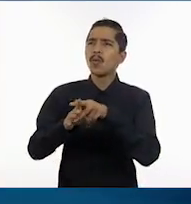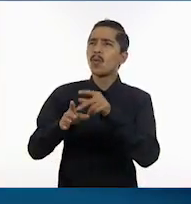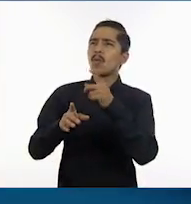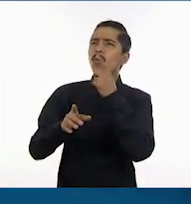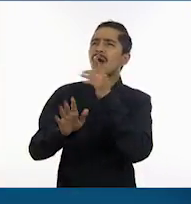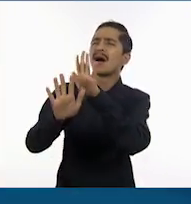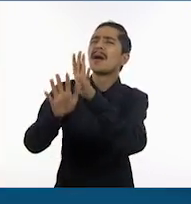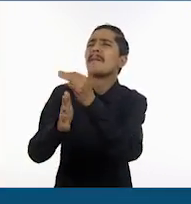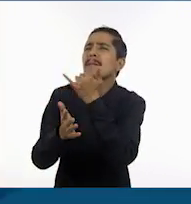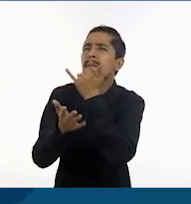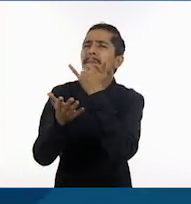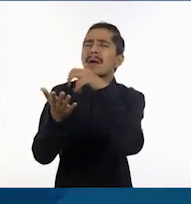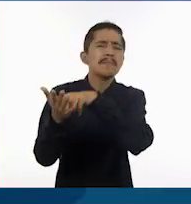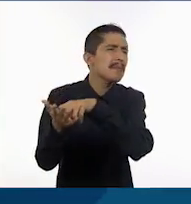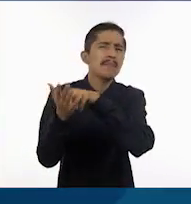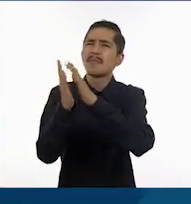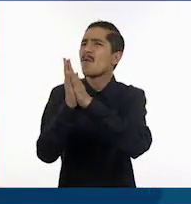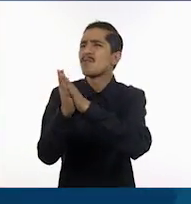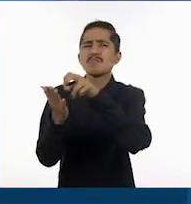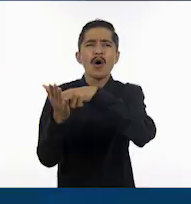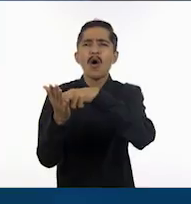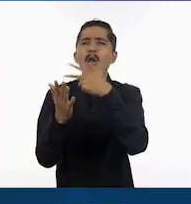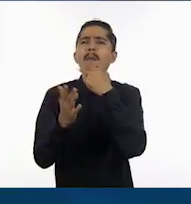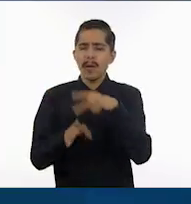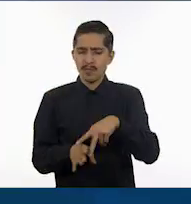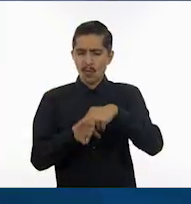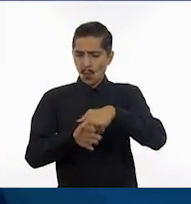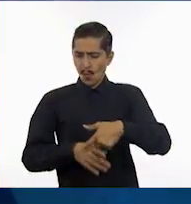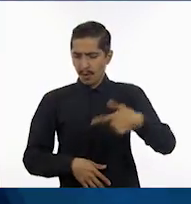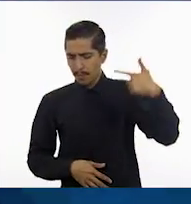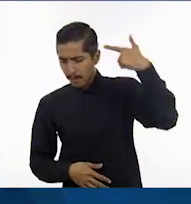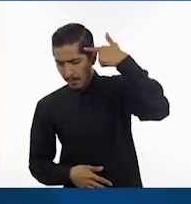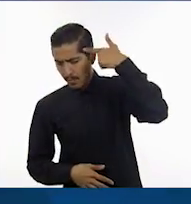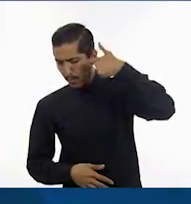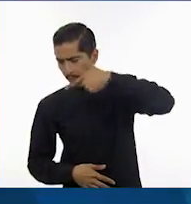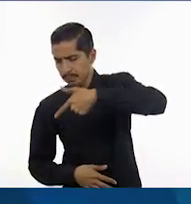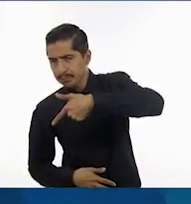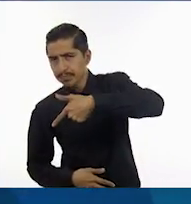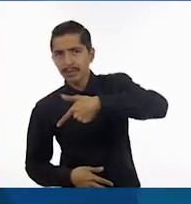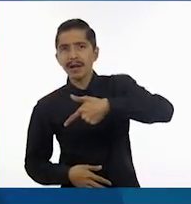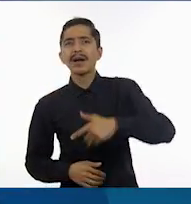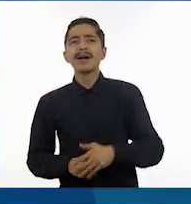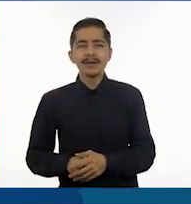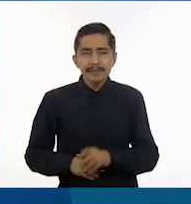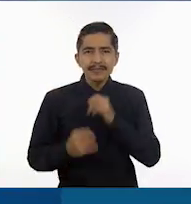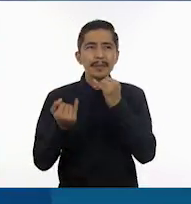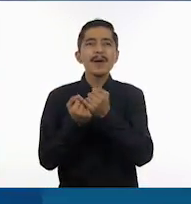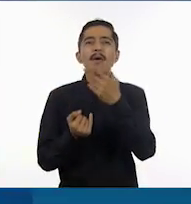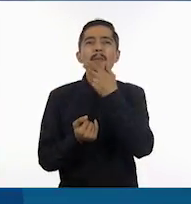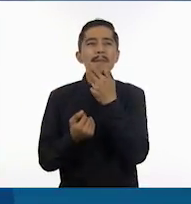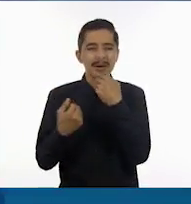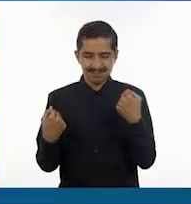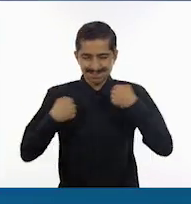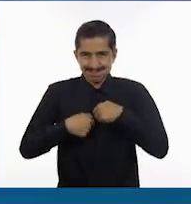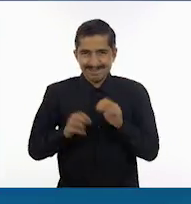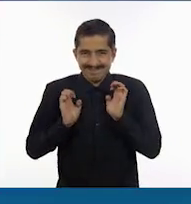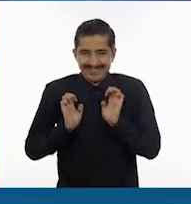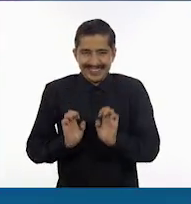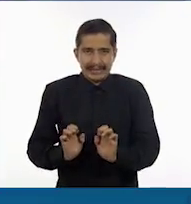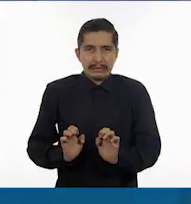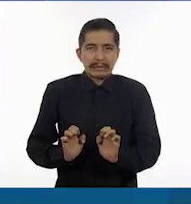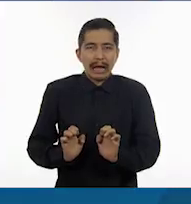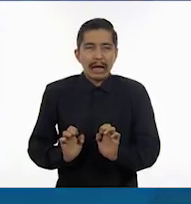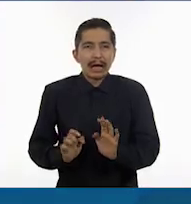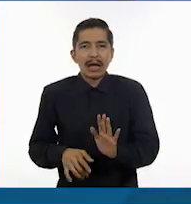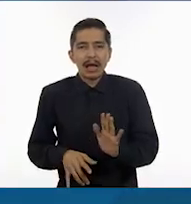pistola. Está pidiendo, por favor, por favor. Sí. Muy bien. ¿Y ya vieron al caballero de traje que está siendo sometido en el